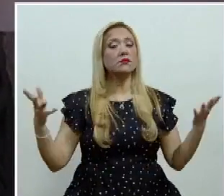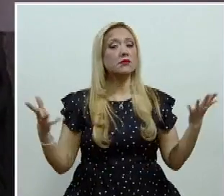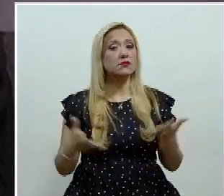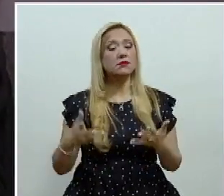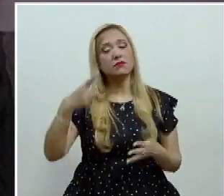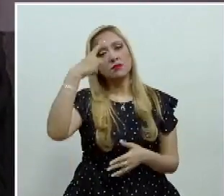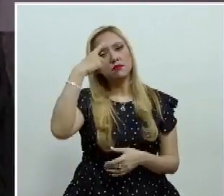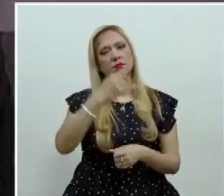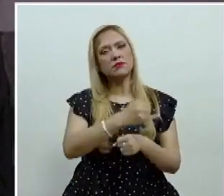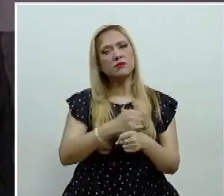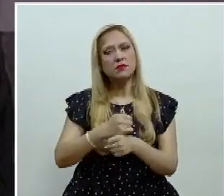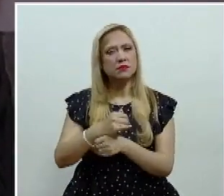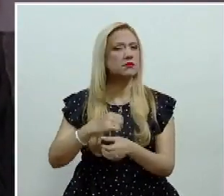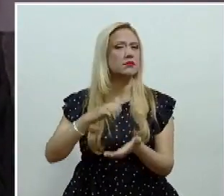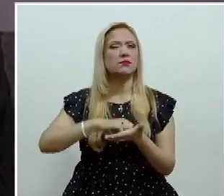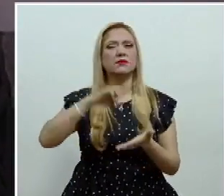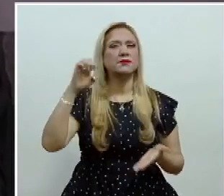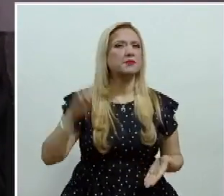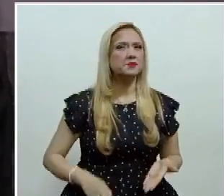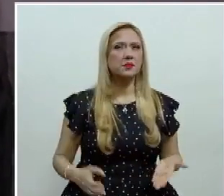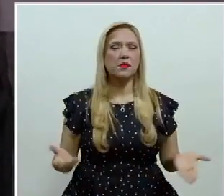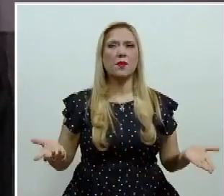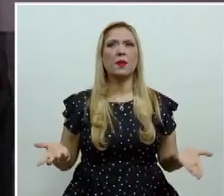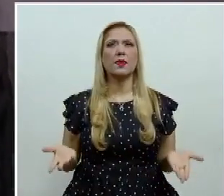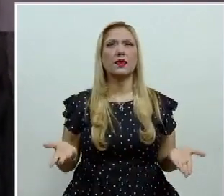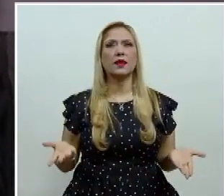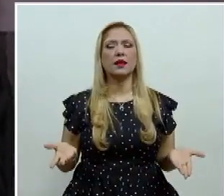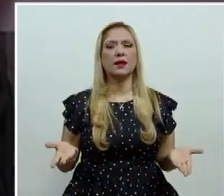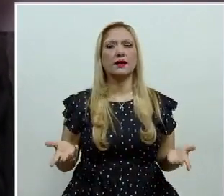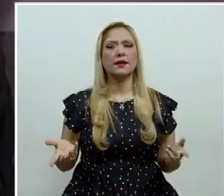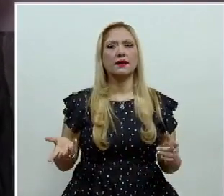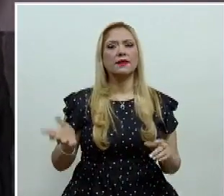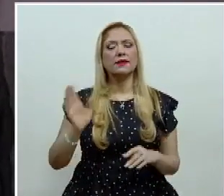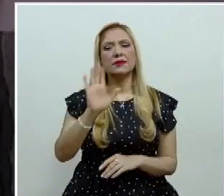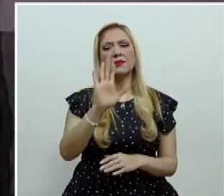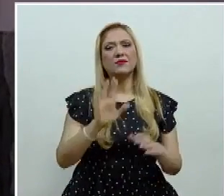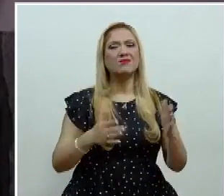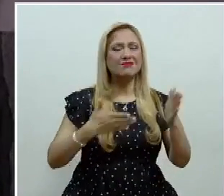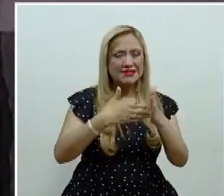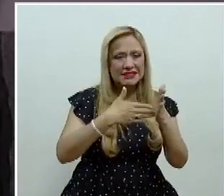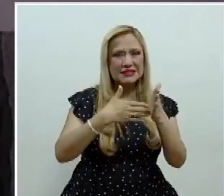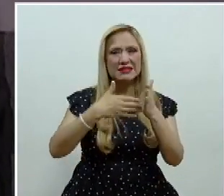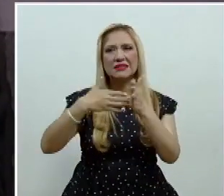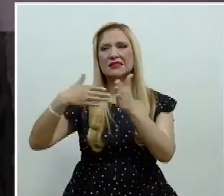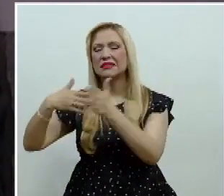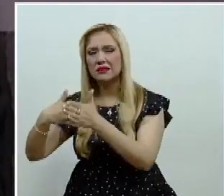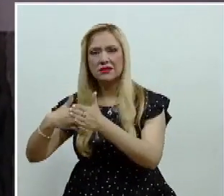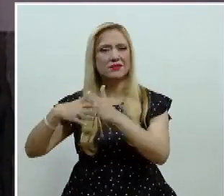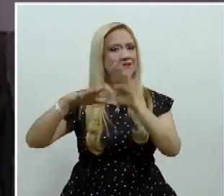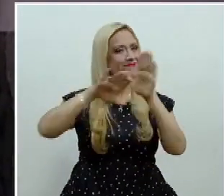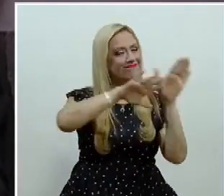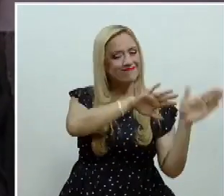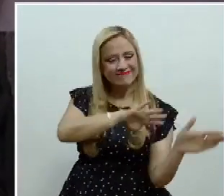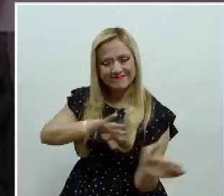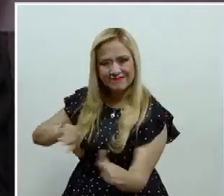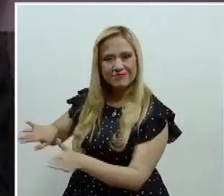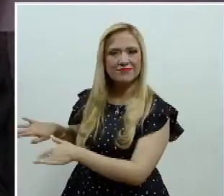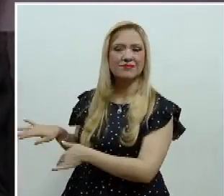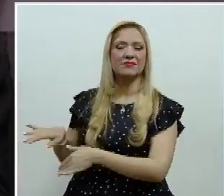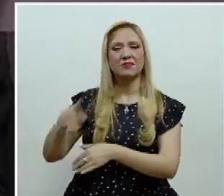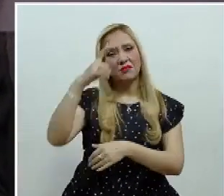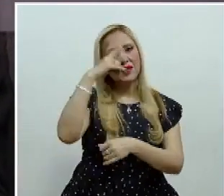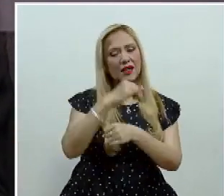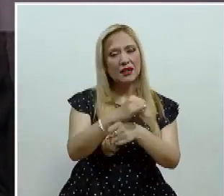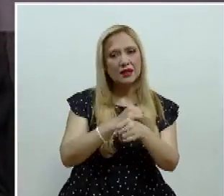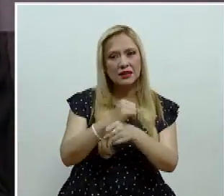en la investigación, como son, por ejemplo, quitar cualquier obstáculo que pueda haber en el momento de